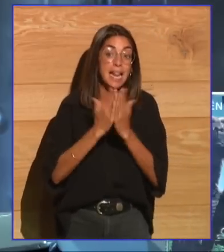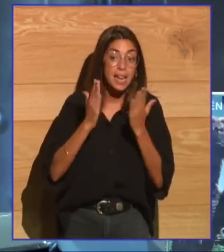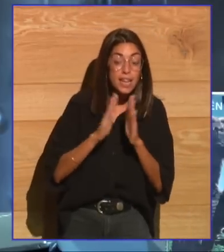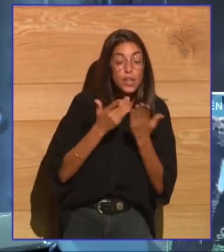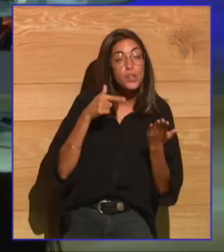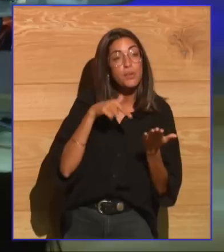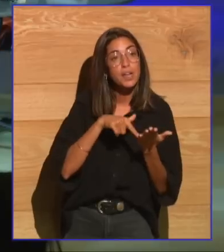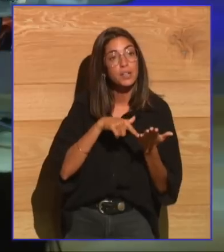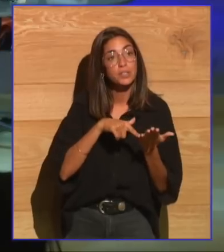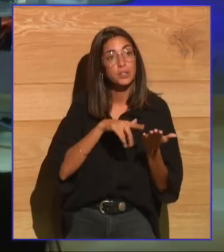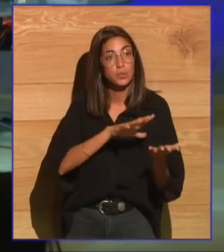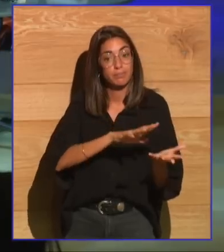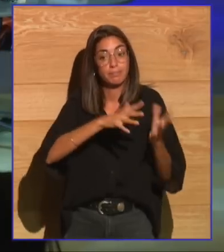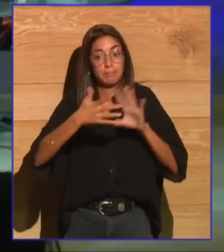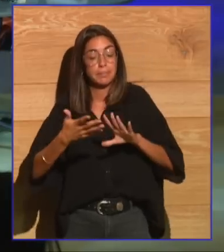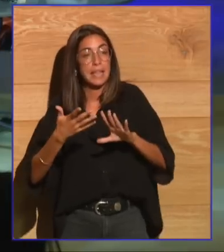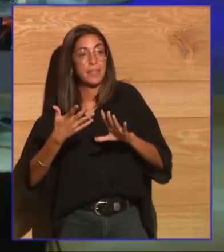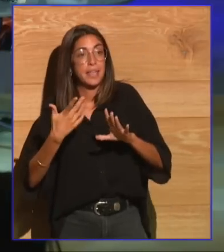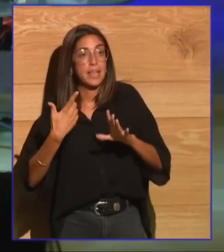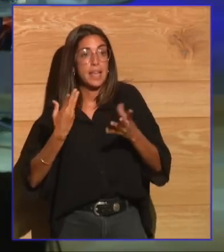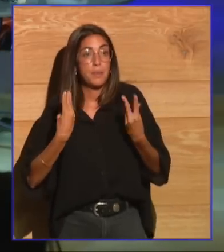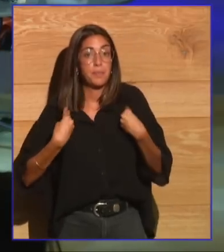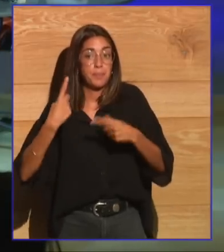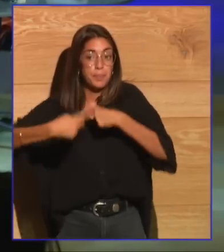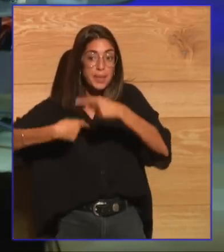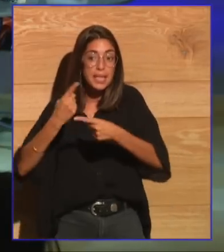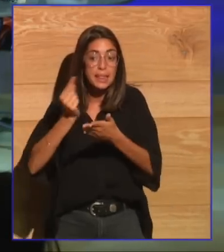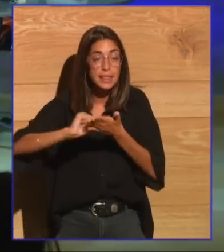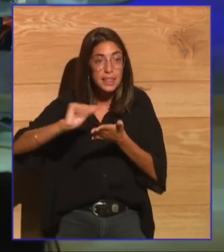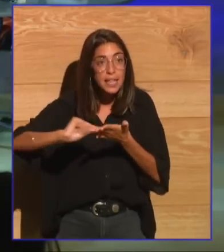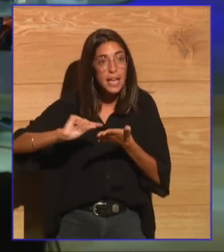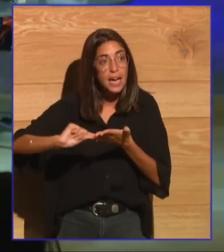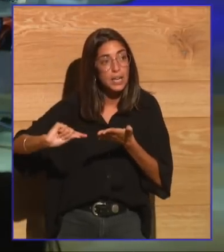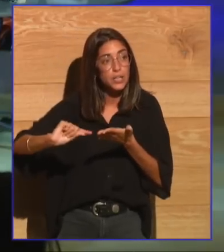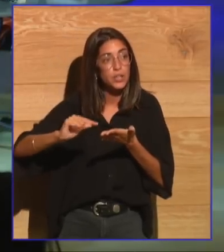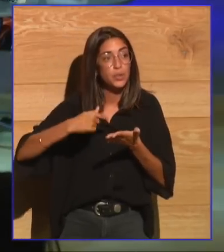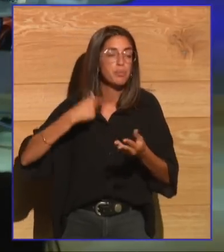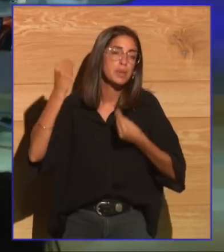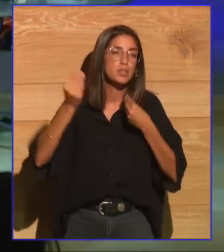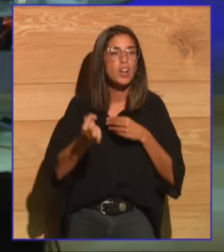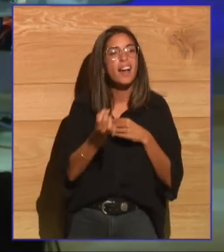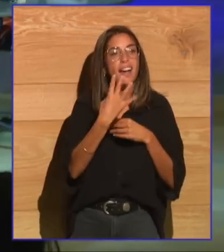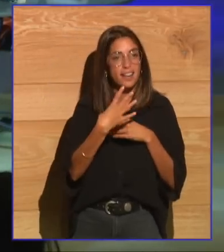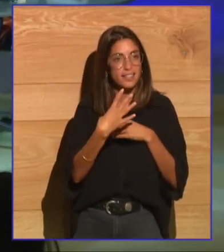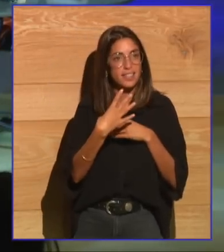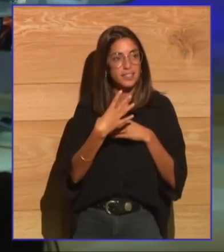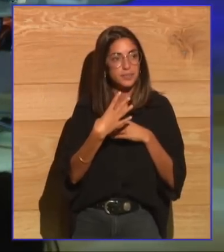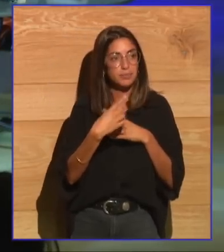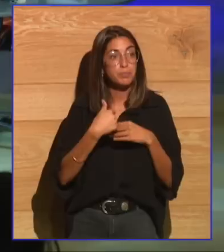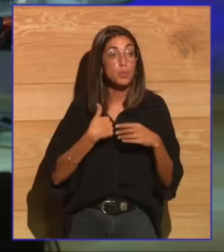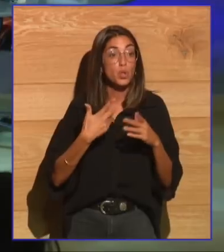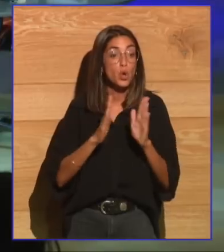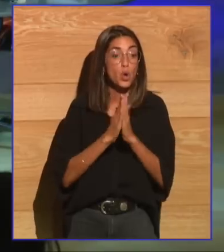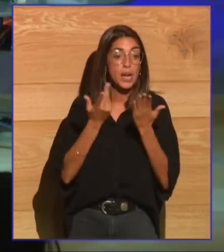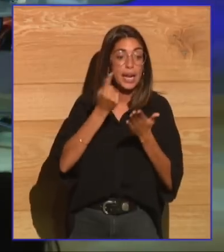la forma de un diario de alice walker es de color púrpura estas cartas son inglés yo la ley en su